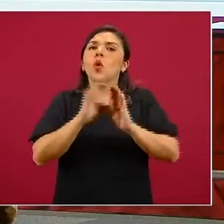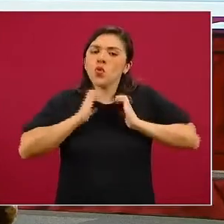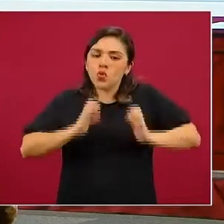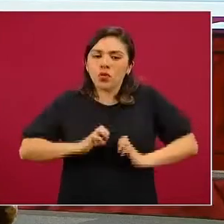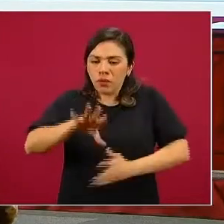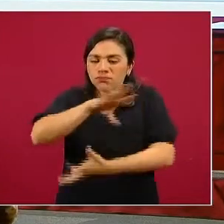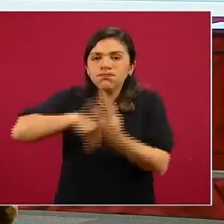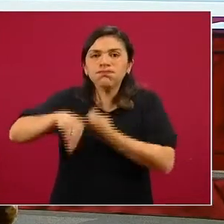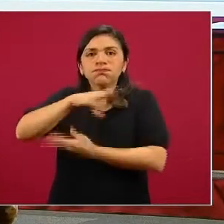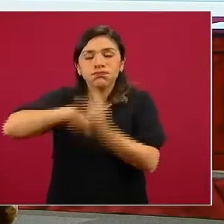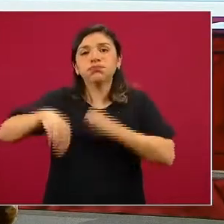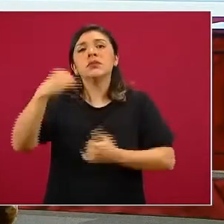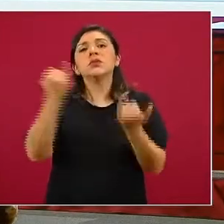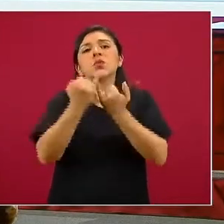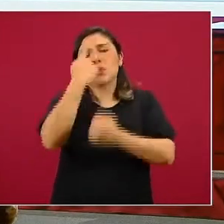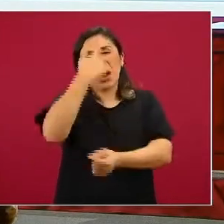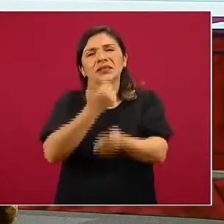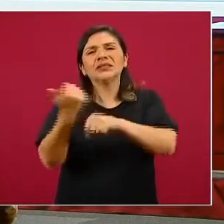y en diálisis.